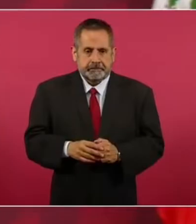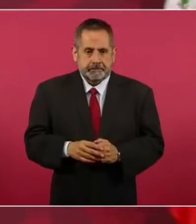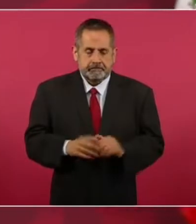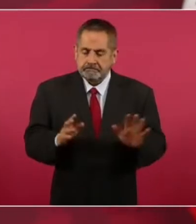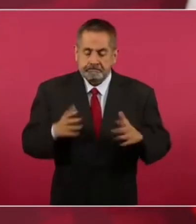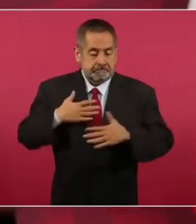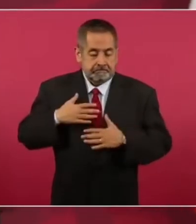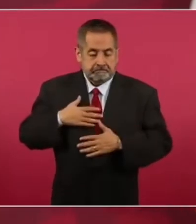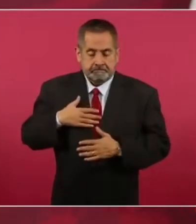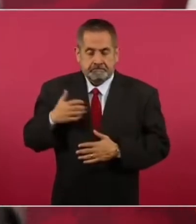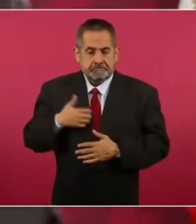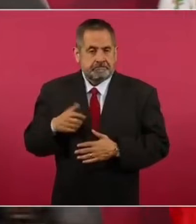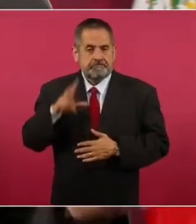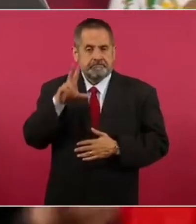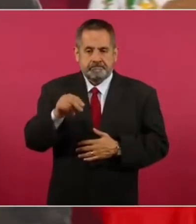nosotros no vamos